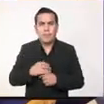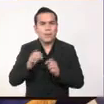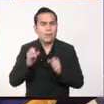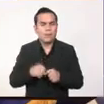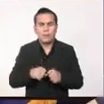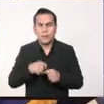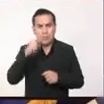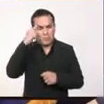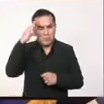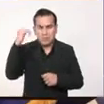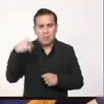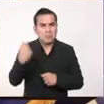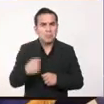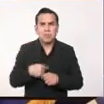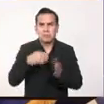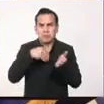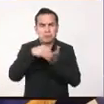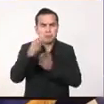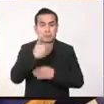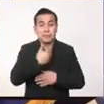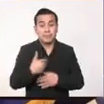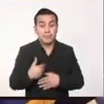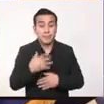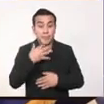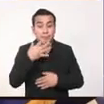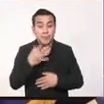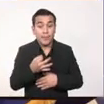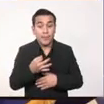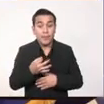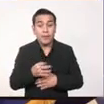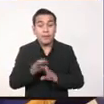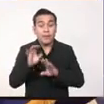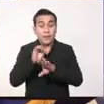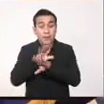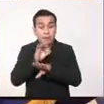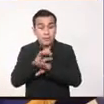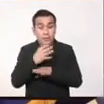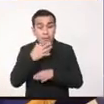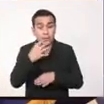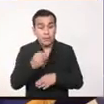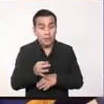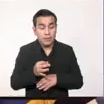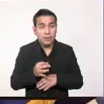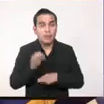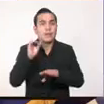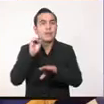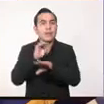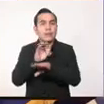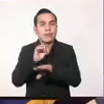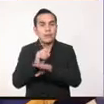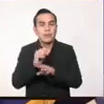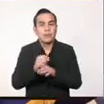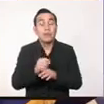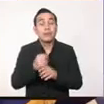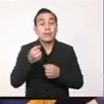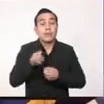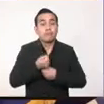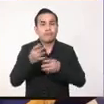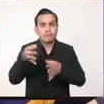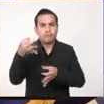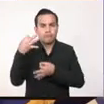poder político para destituirme, pero se los dije, como un consejo. Yo les dije, les aconsejo que se